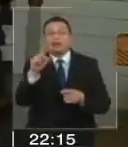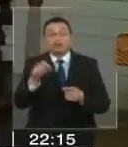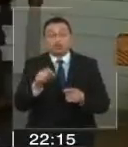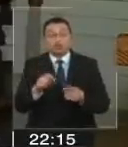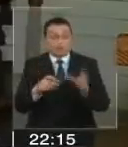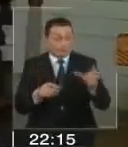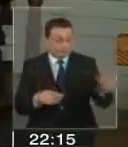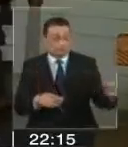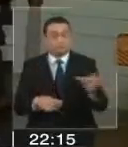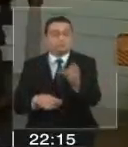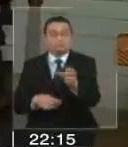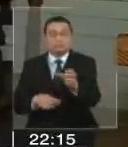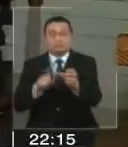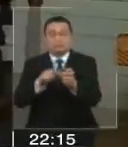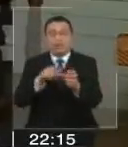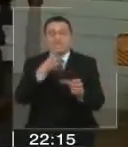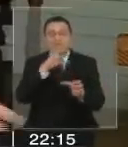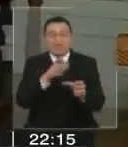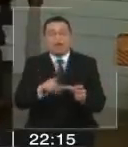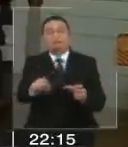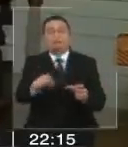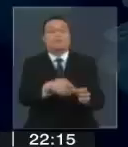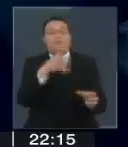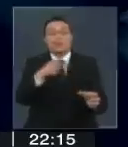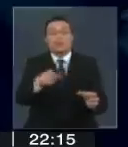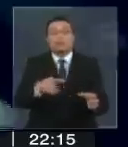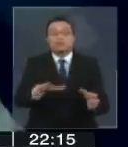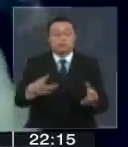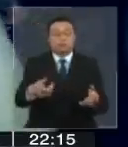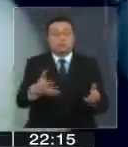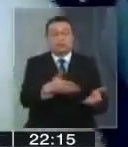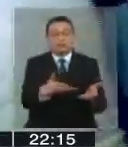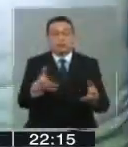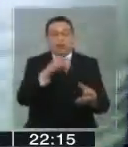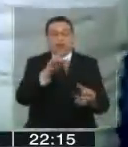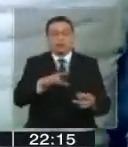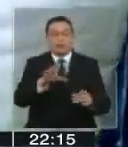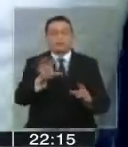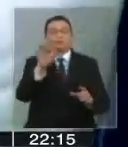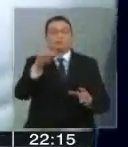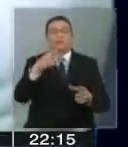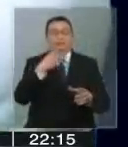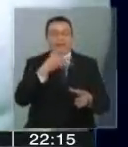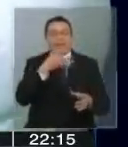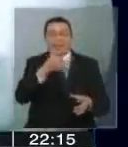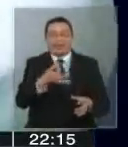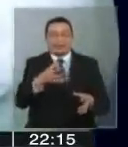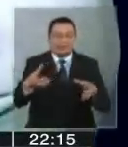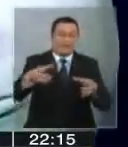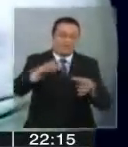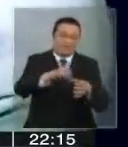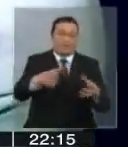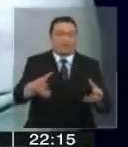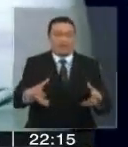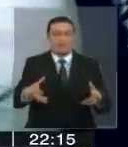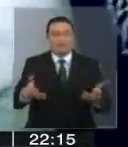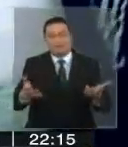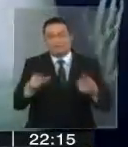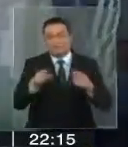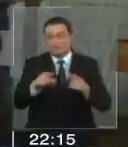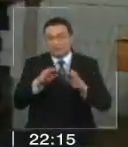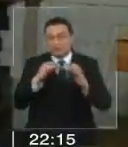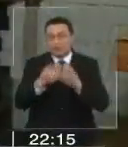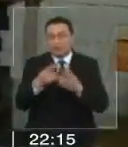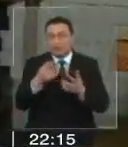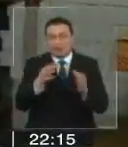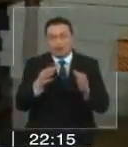entregar el vaso y va a empujar la bebida. Quiere bebida, entonces nosotros así vamos identificando sus cosas. harto trabajo para mi mamá porque tiene que hacer